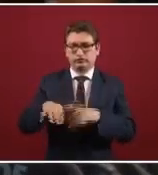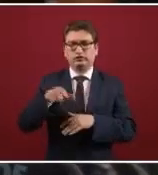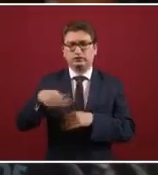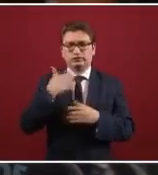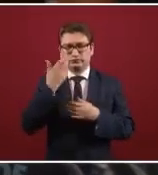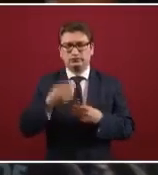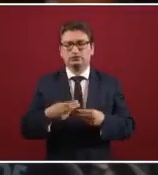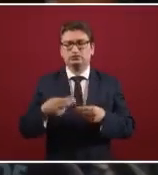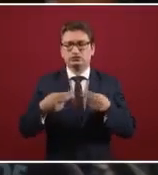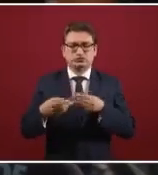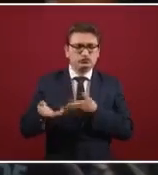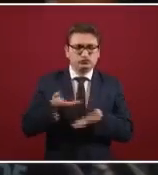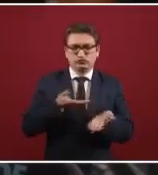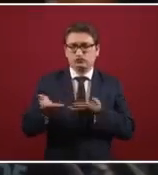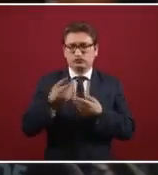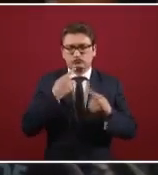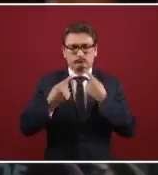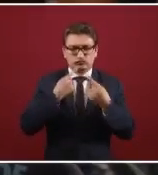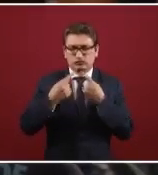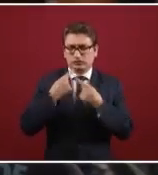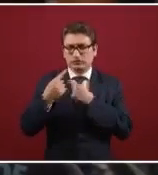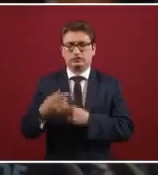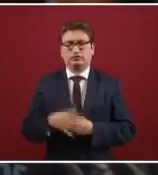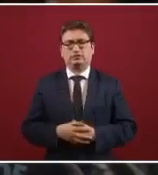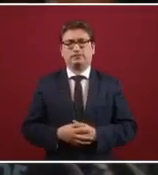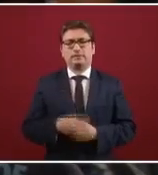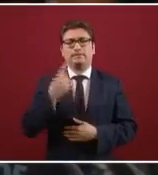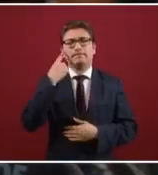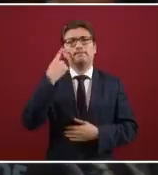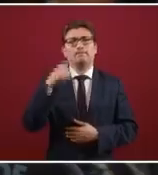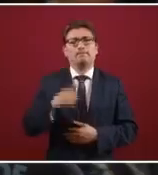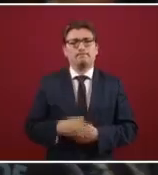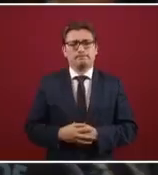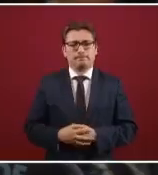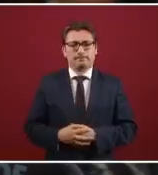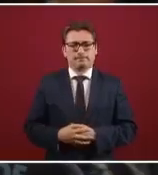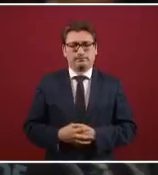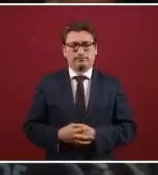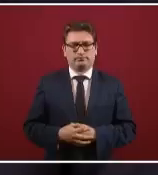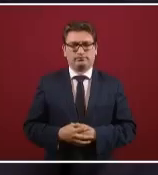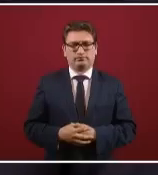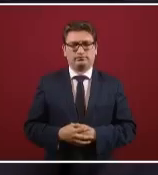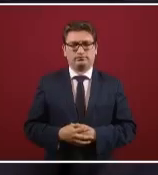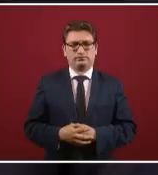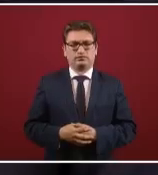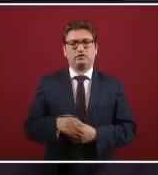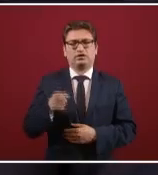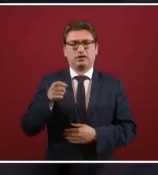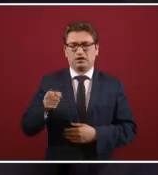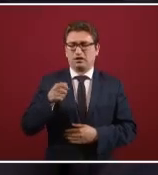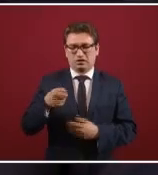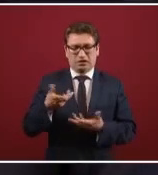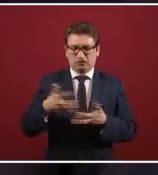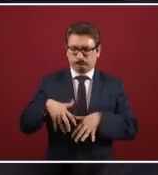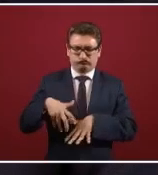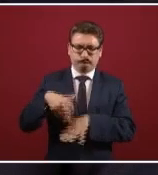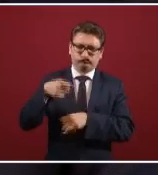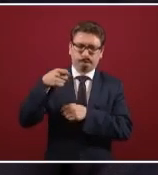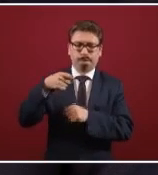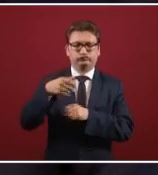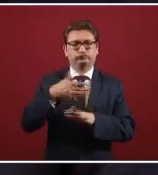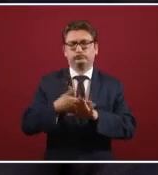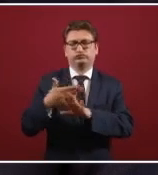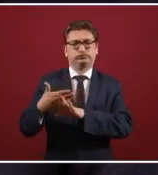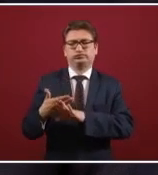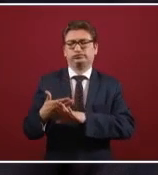negociaciones que se instalen mesas de negociaciones para evitar pues este tipo de actos que pudieran